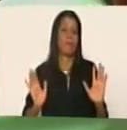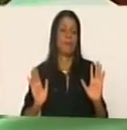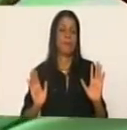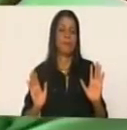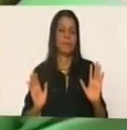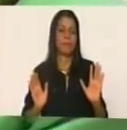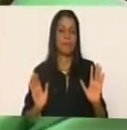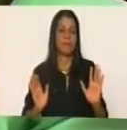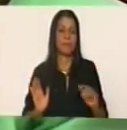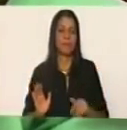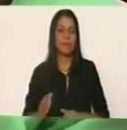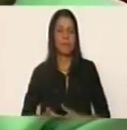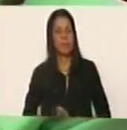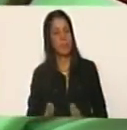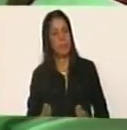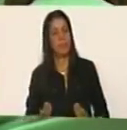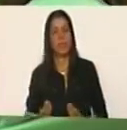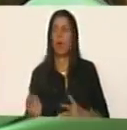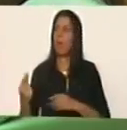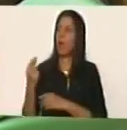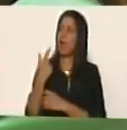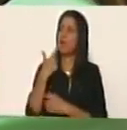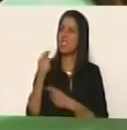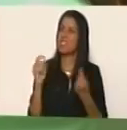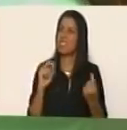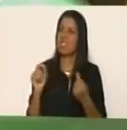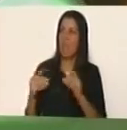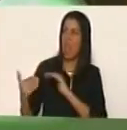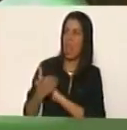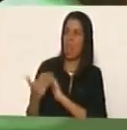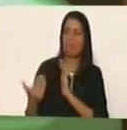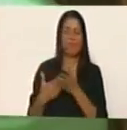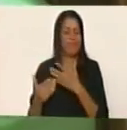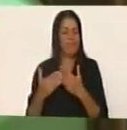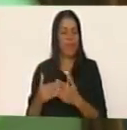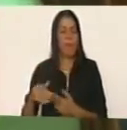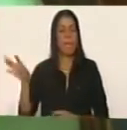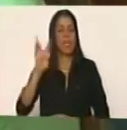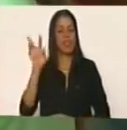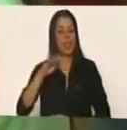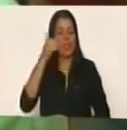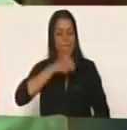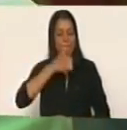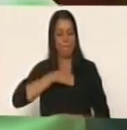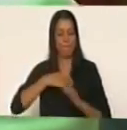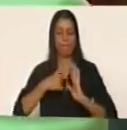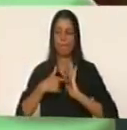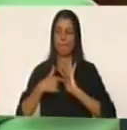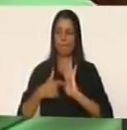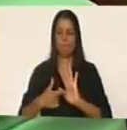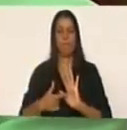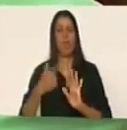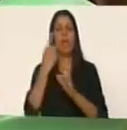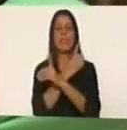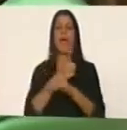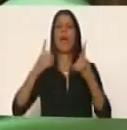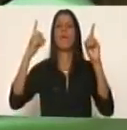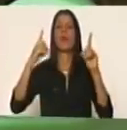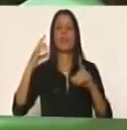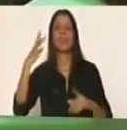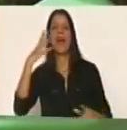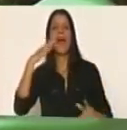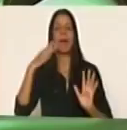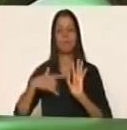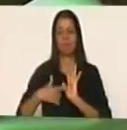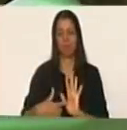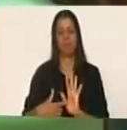en el planeta Tierra quien pueda discutir eso, mis compañeros. Nosotros hemos dado lecciones de democracia, de convivencia,